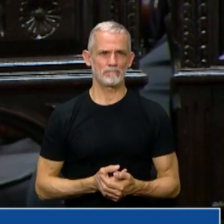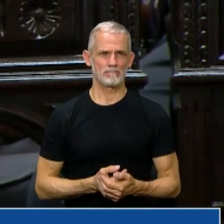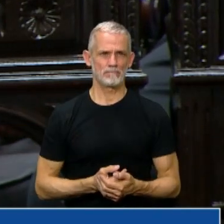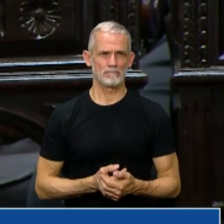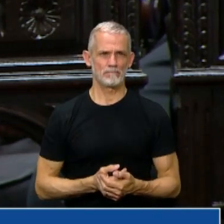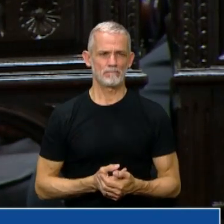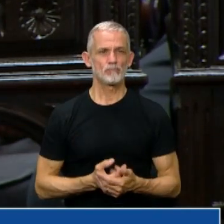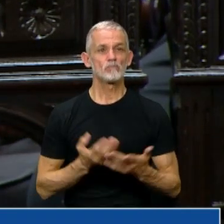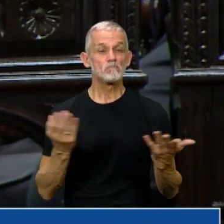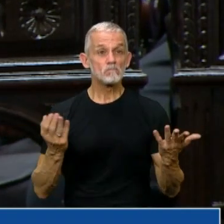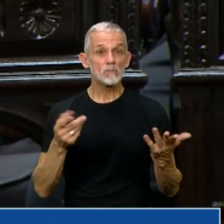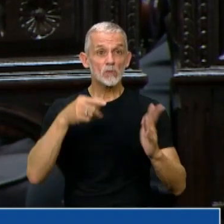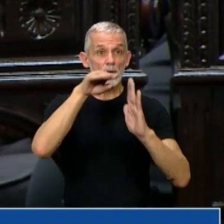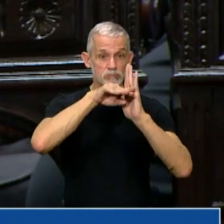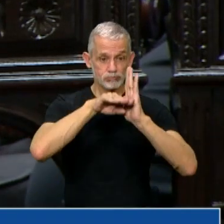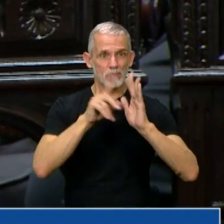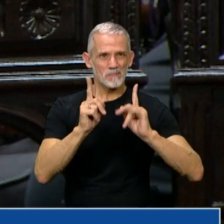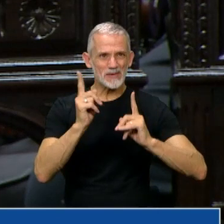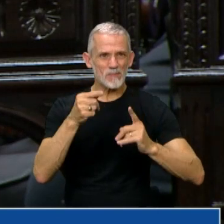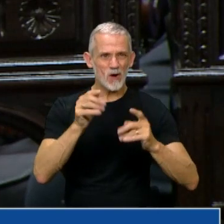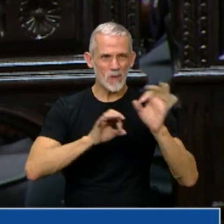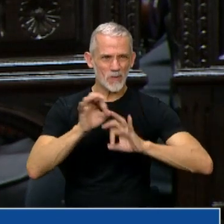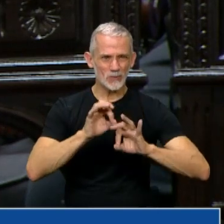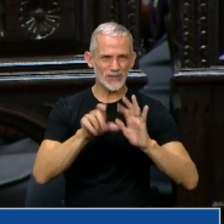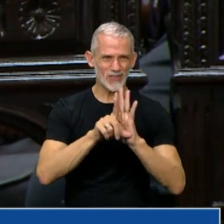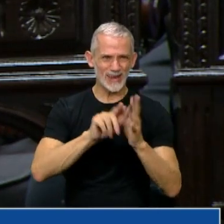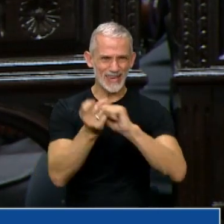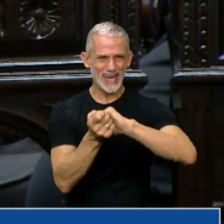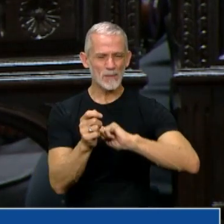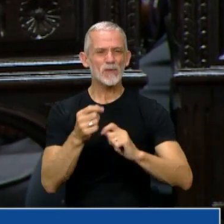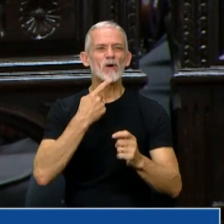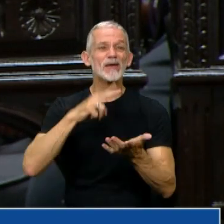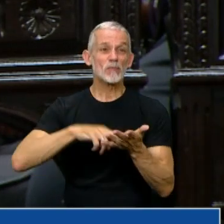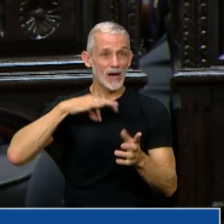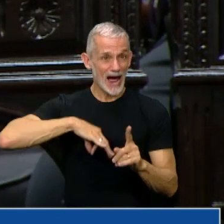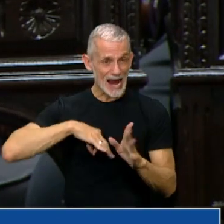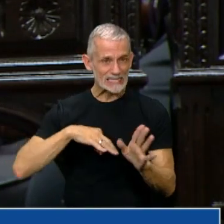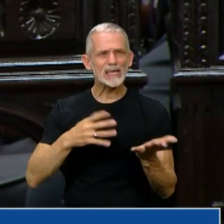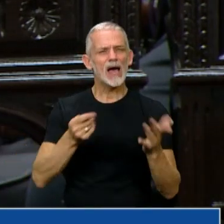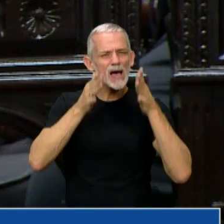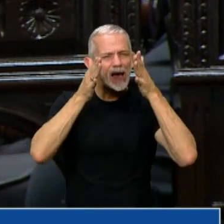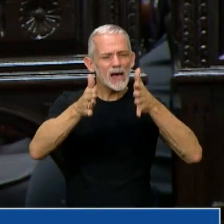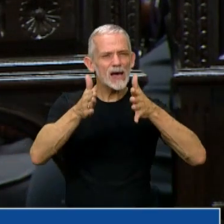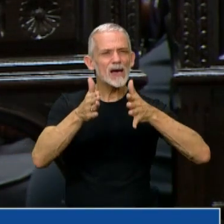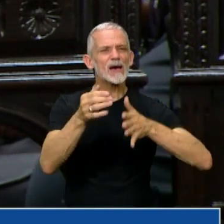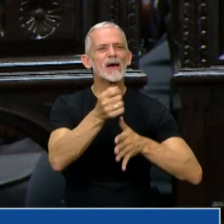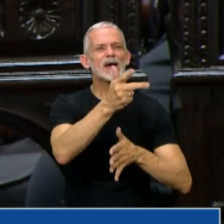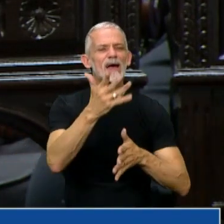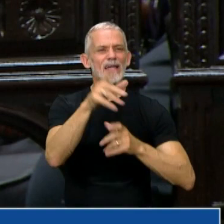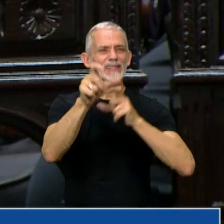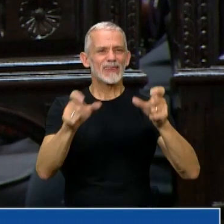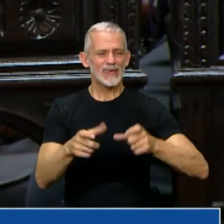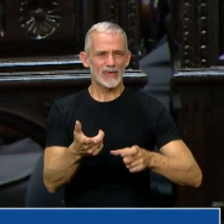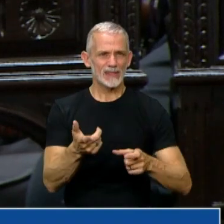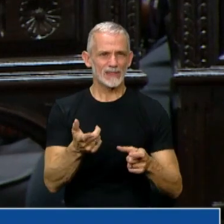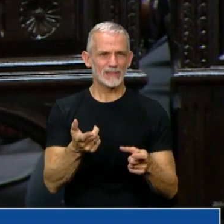que, como esta medida que estamos planteando, esta modificación a la ley, apunta a un segmento